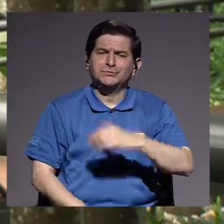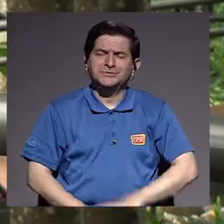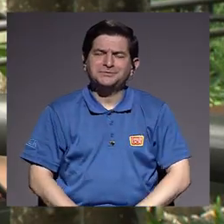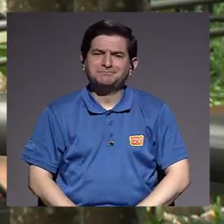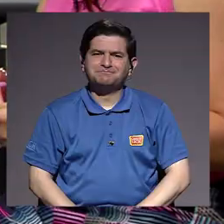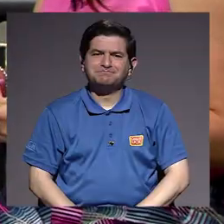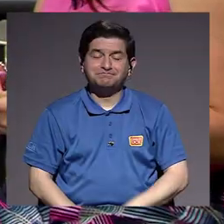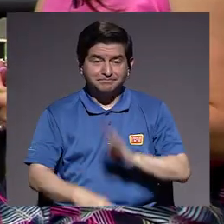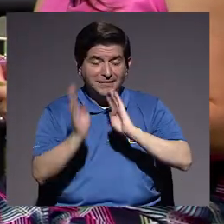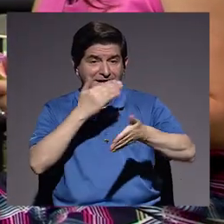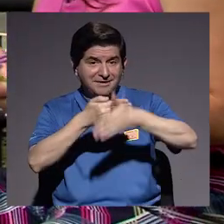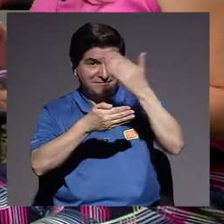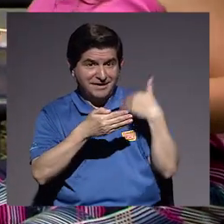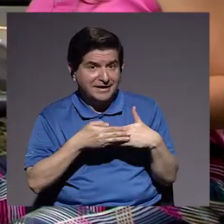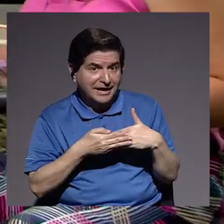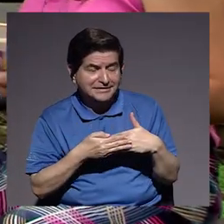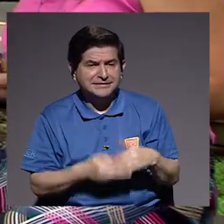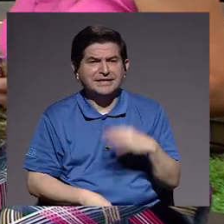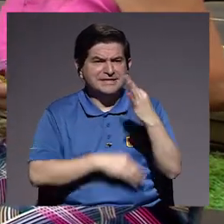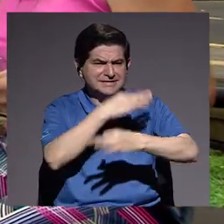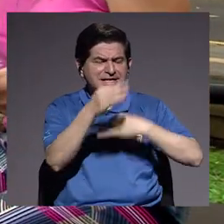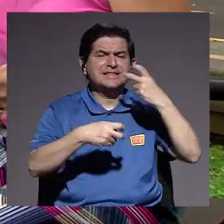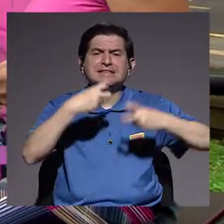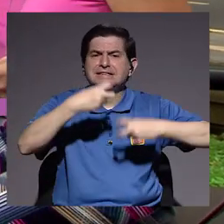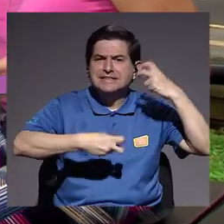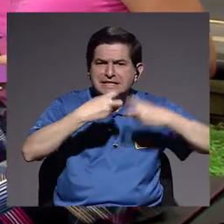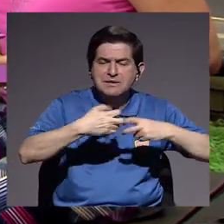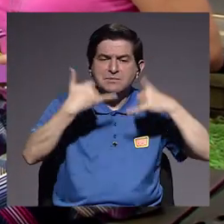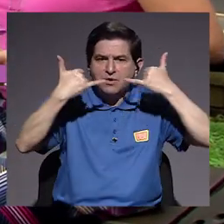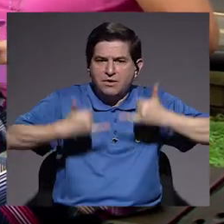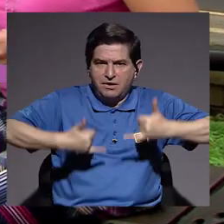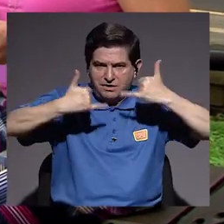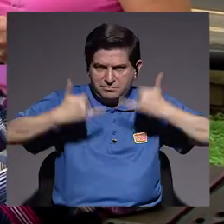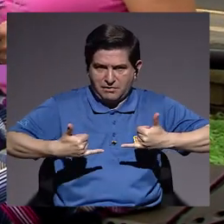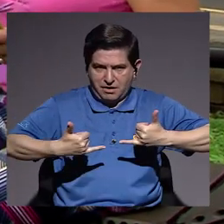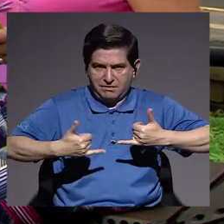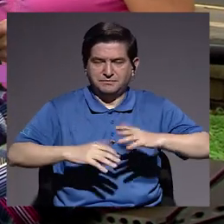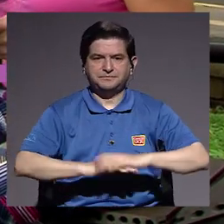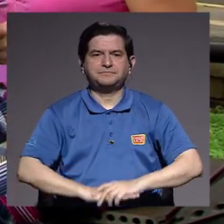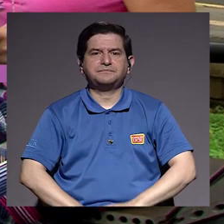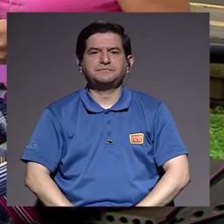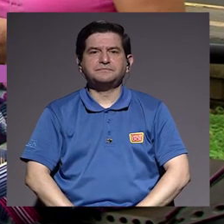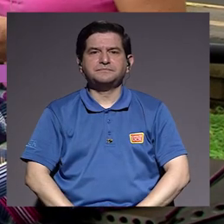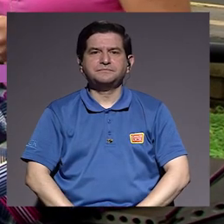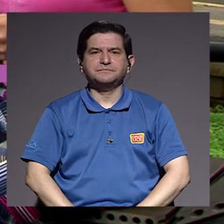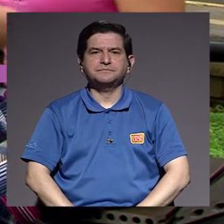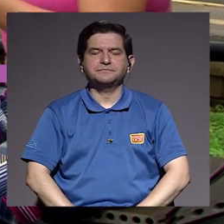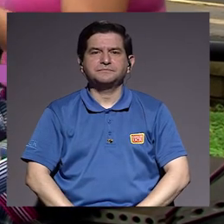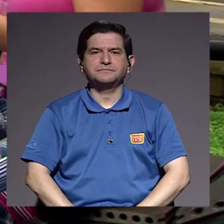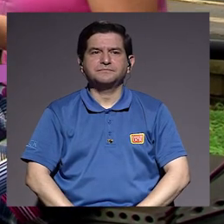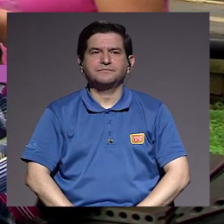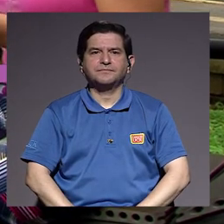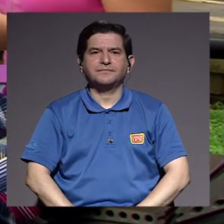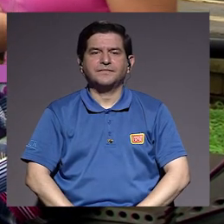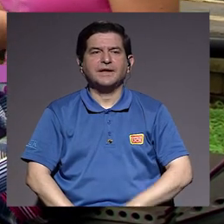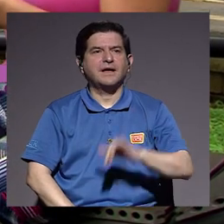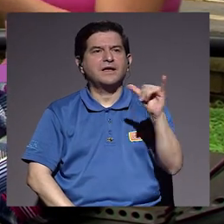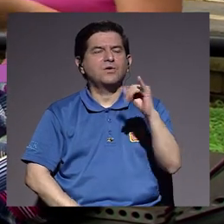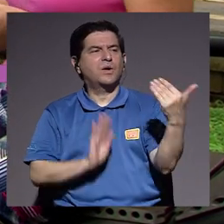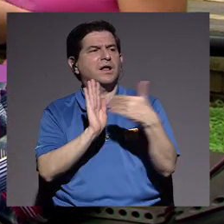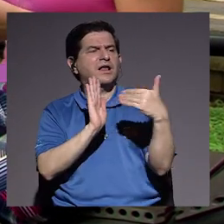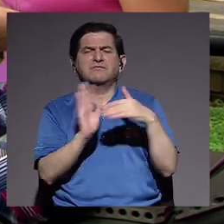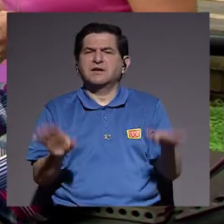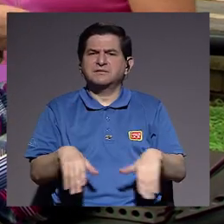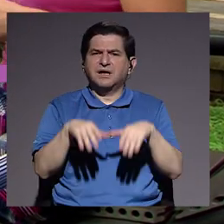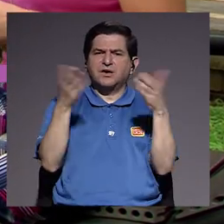Ok. Bueno, veníamos hablando un poco acerca de qué tipo de crisis, ¿verdad?, la que estamos viviendo y